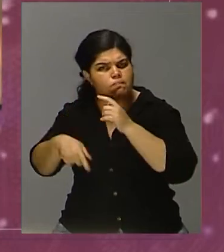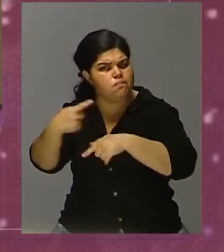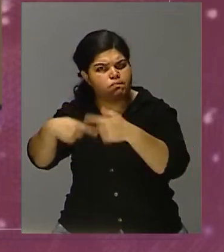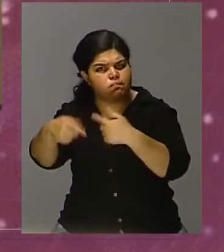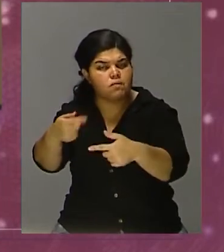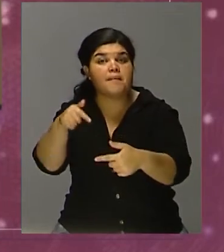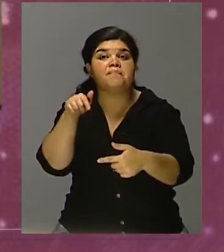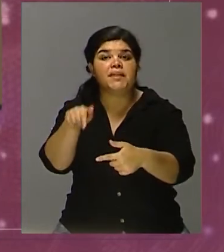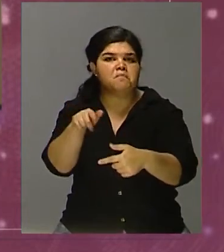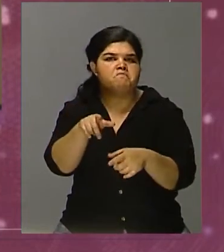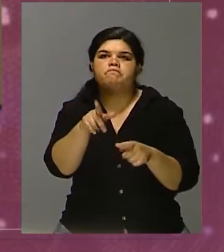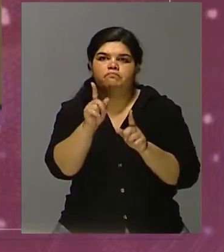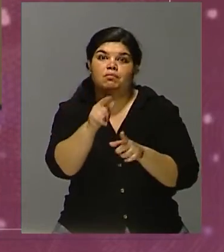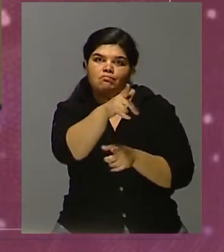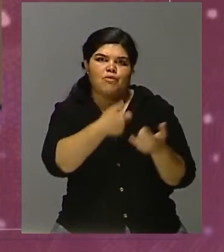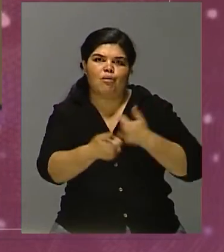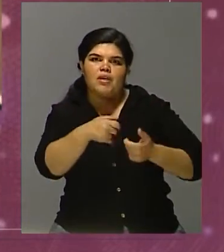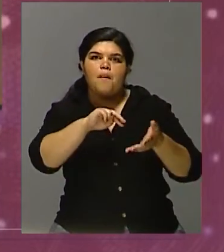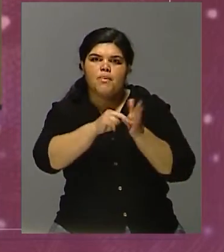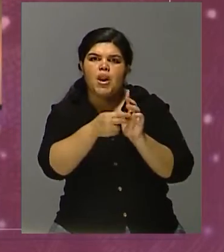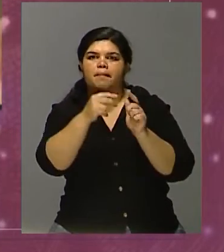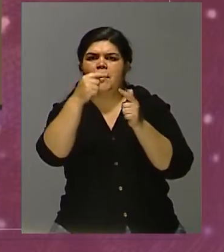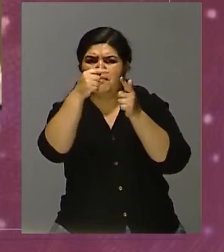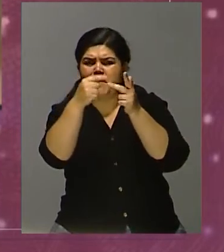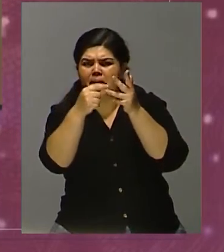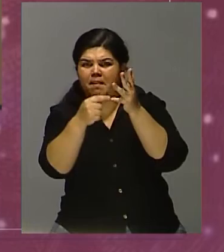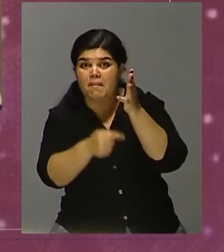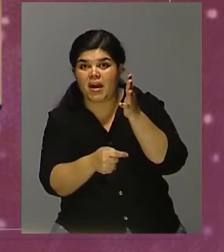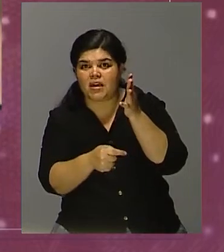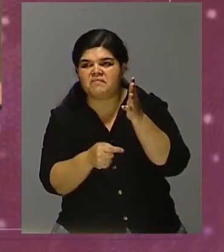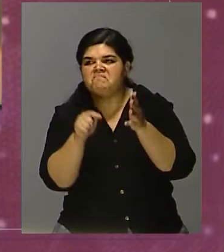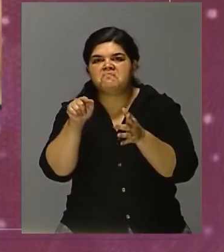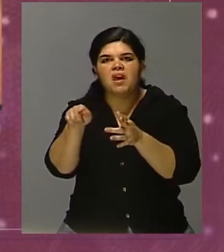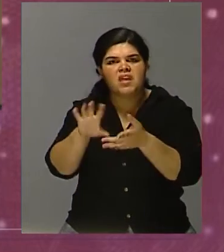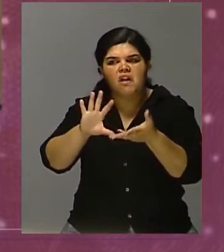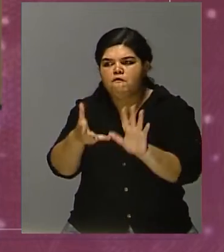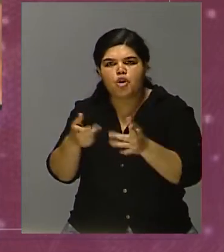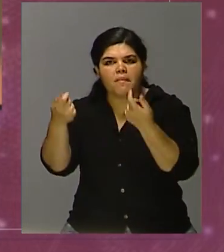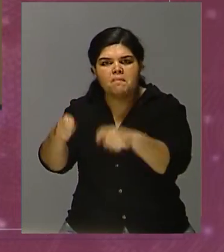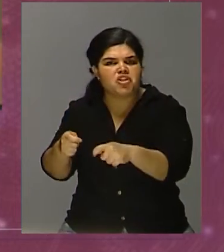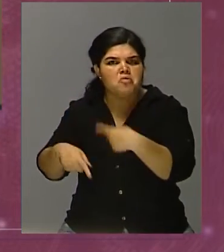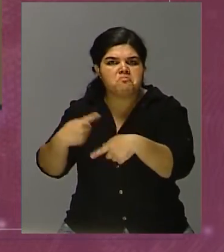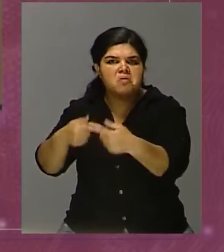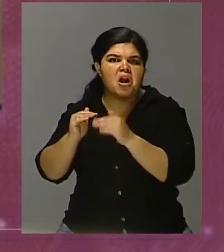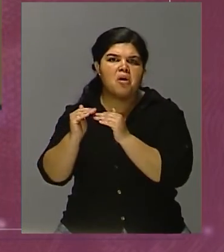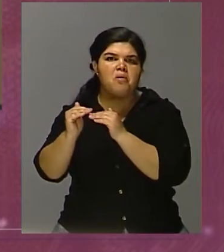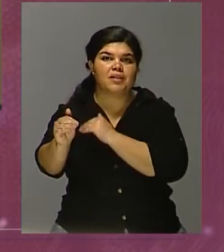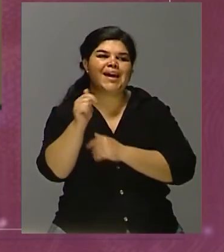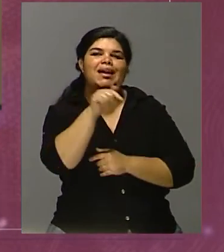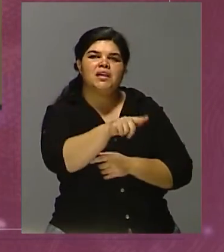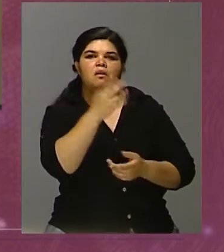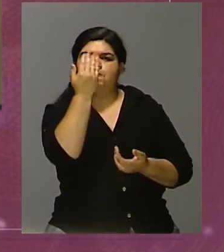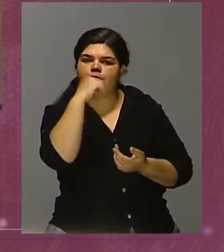vos haces mucha buena mención y que creo que van a quedar en la memoria de todas las personas por mucho tiempo y es muy bueno el